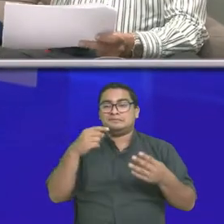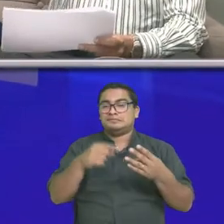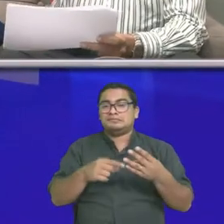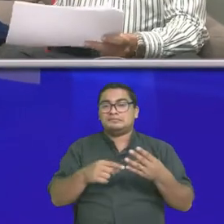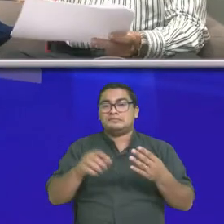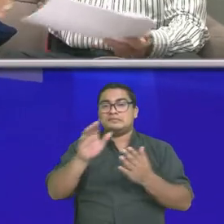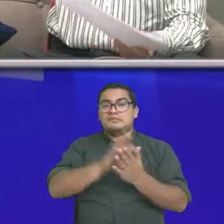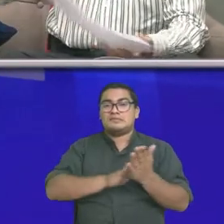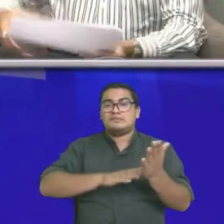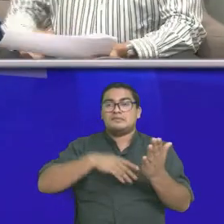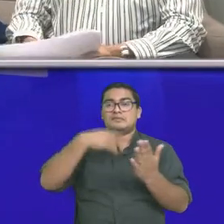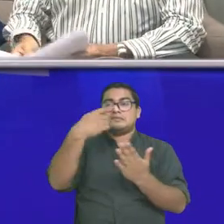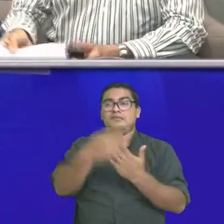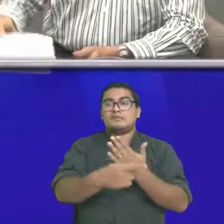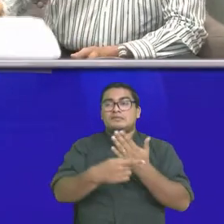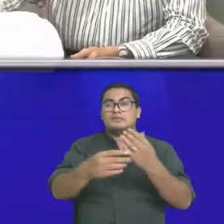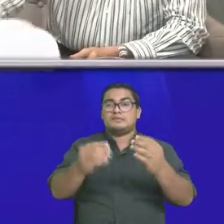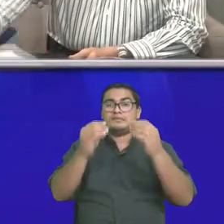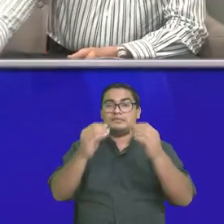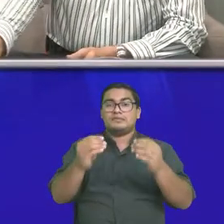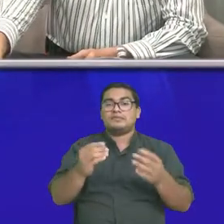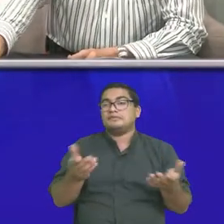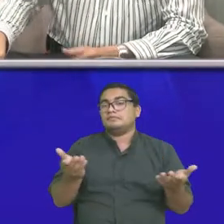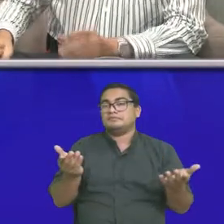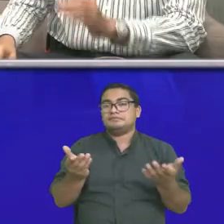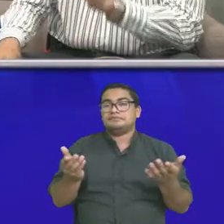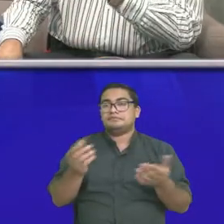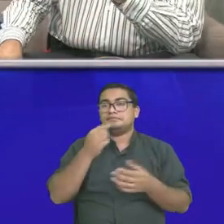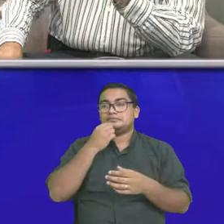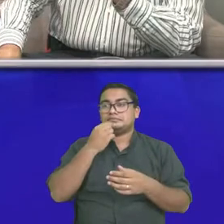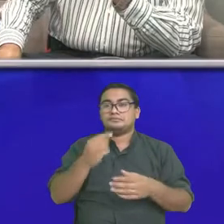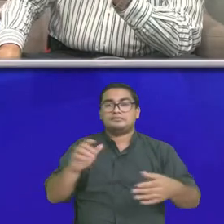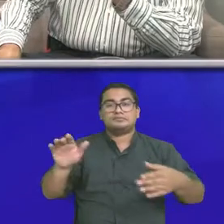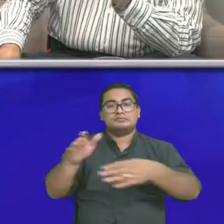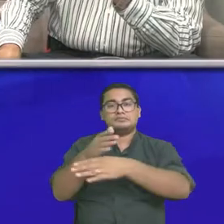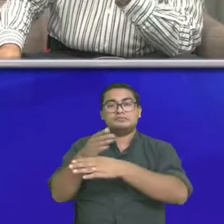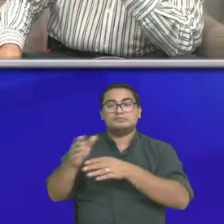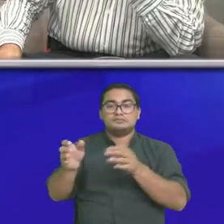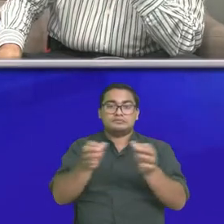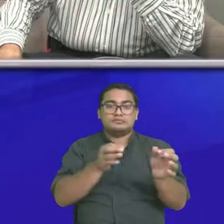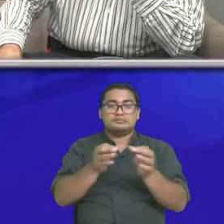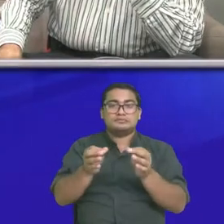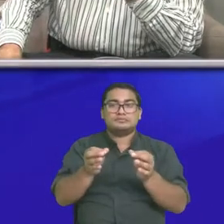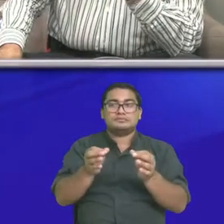fortalecimiento educativo. Es decir, en otras palabras, pues,